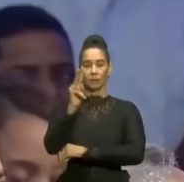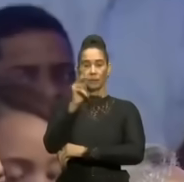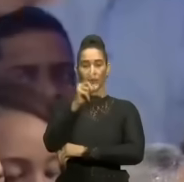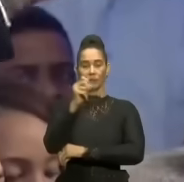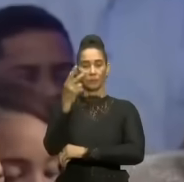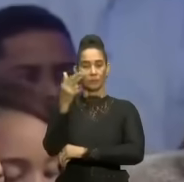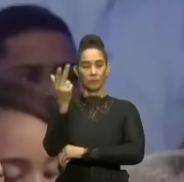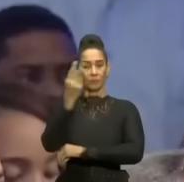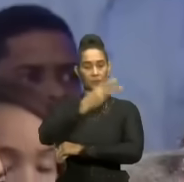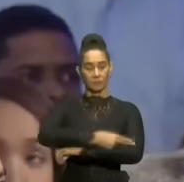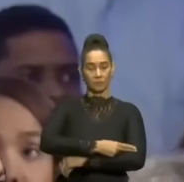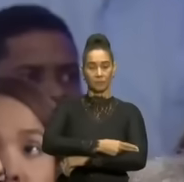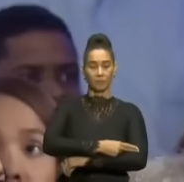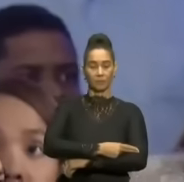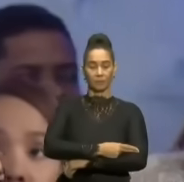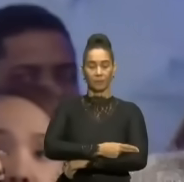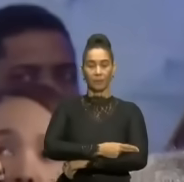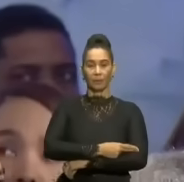113 días